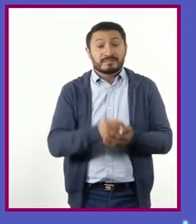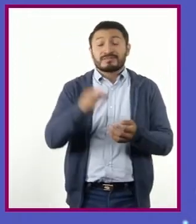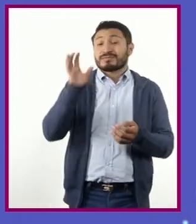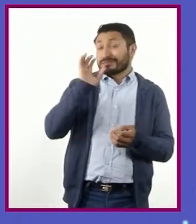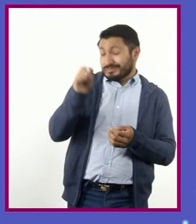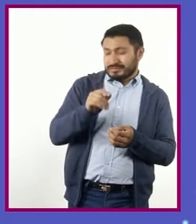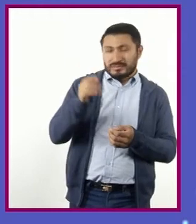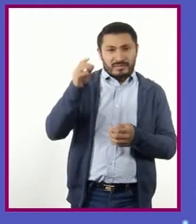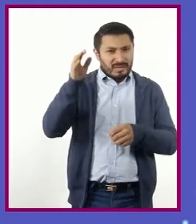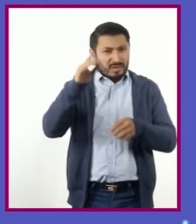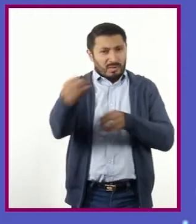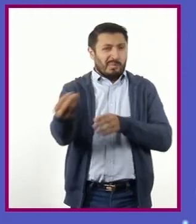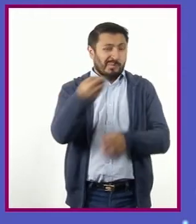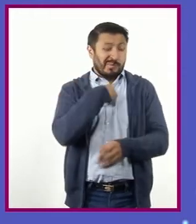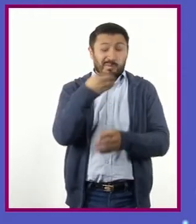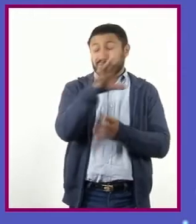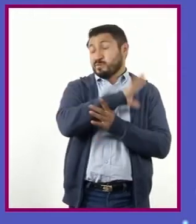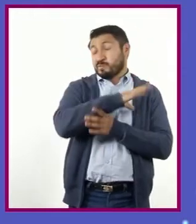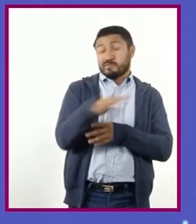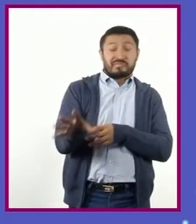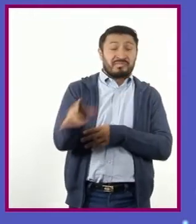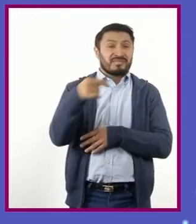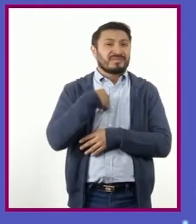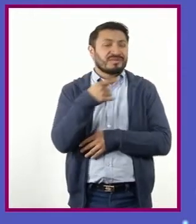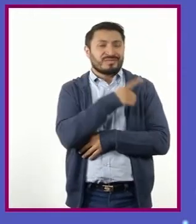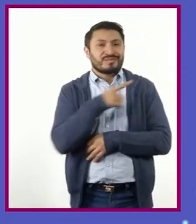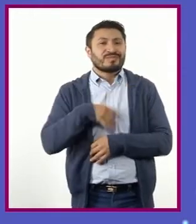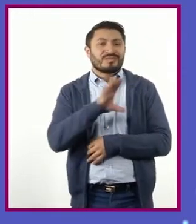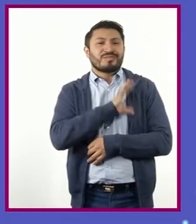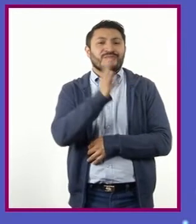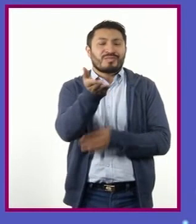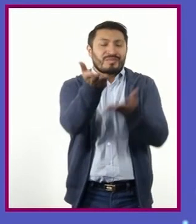cuando más me aborrezcas, tengo de quererte más.